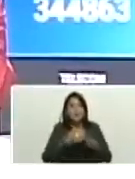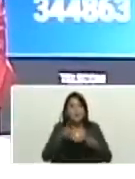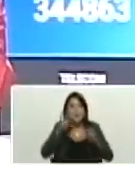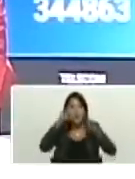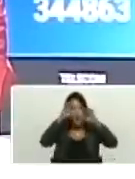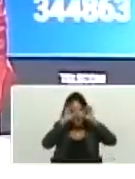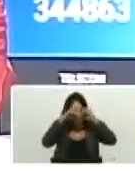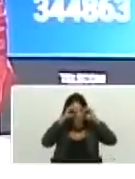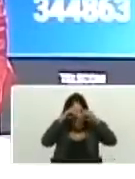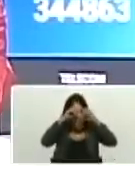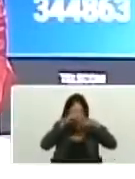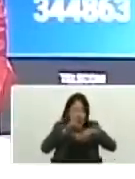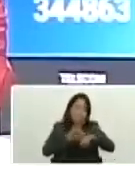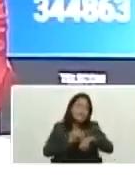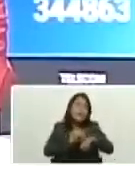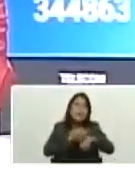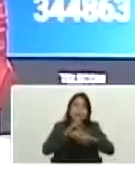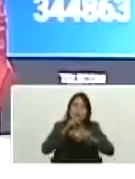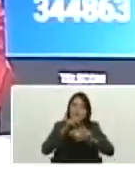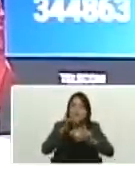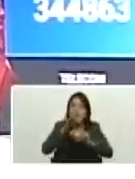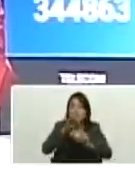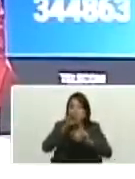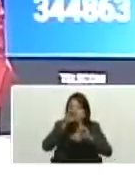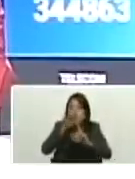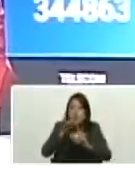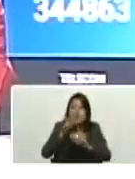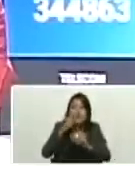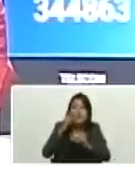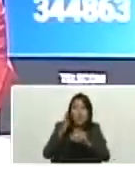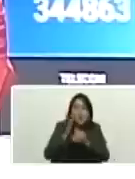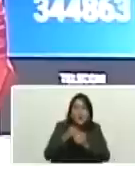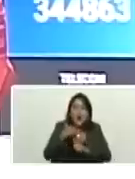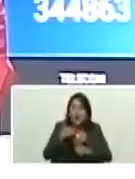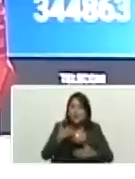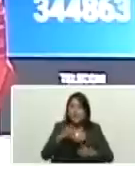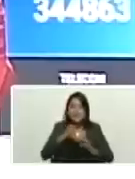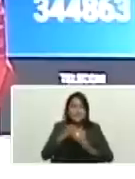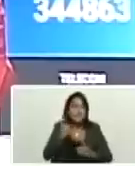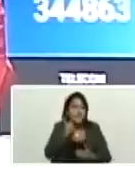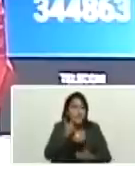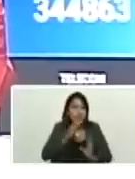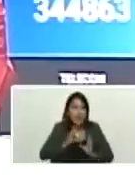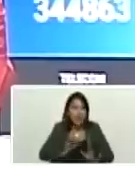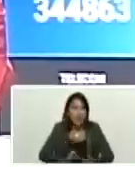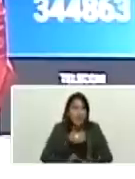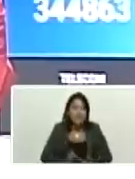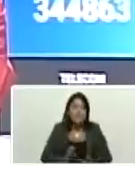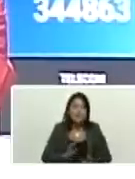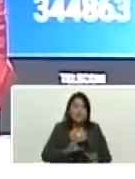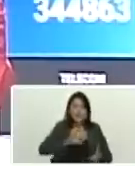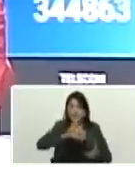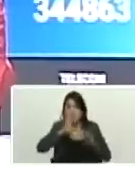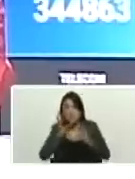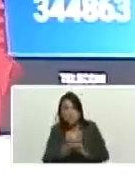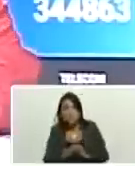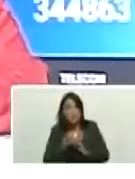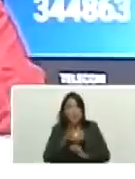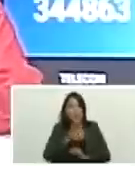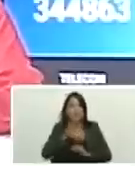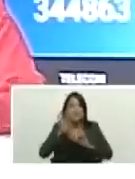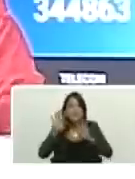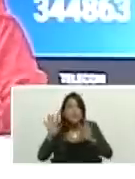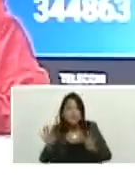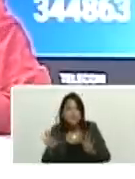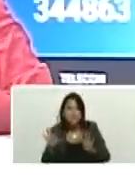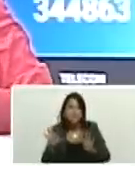médicas, centro de especialidades diagnósticas, 49 obras de salud para el pueblo, los trabajadores,